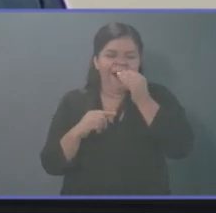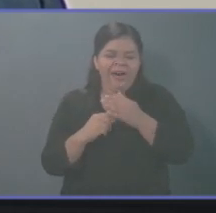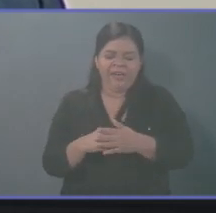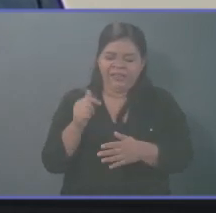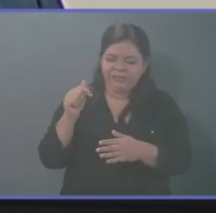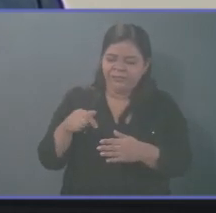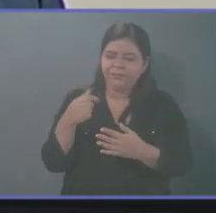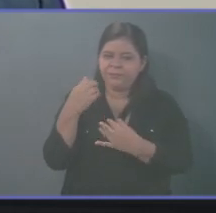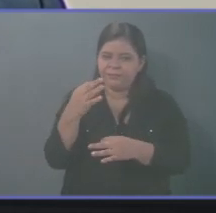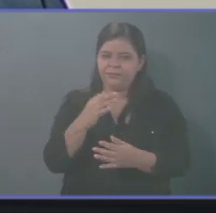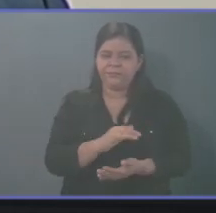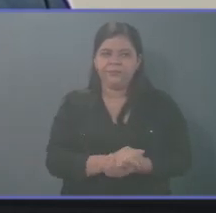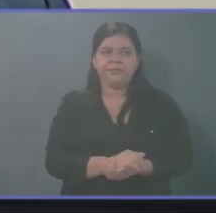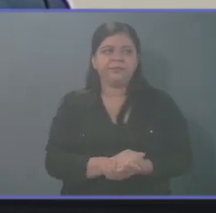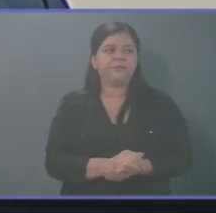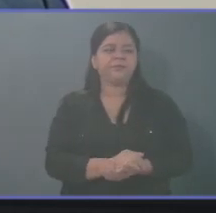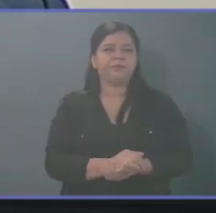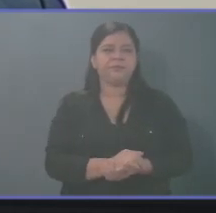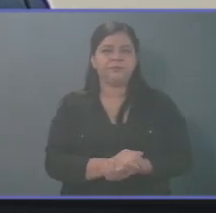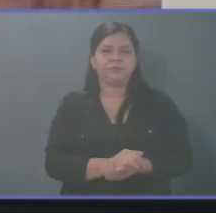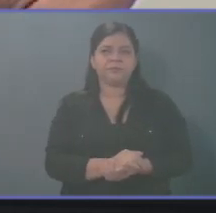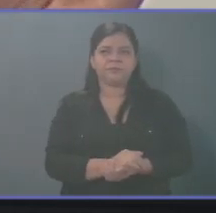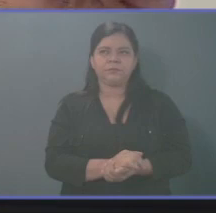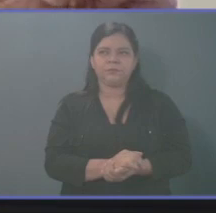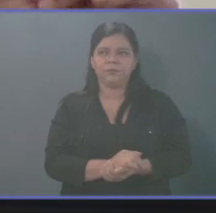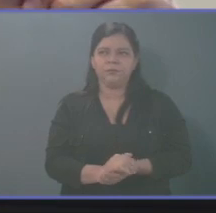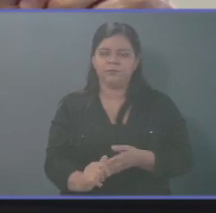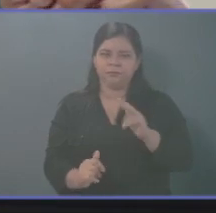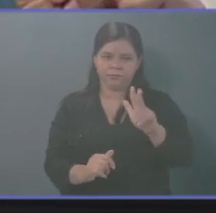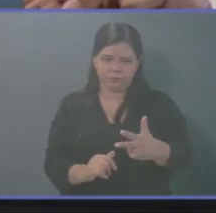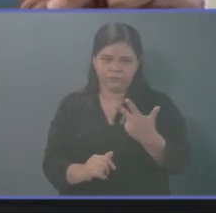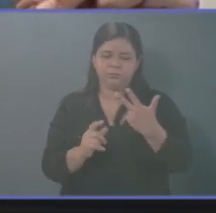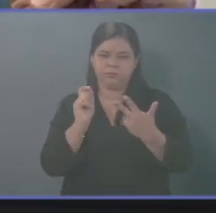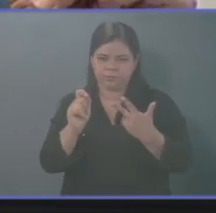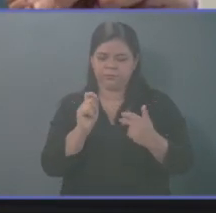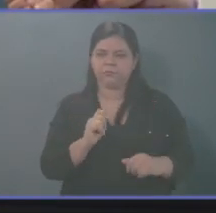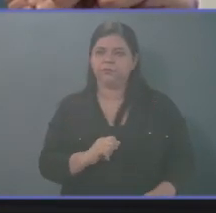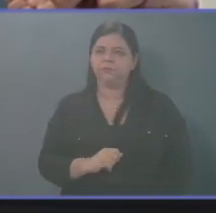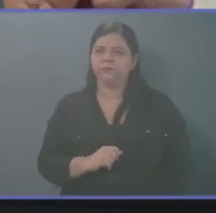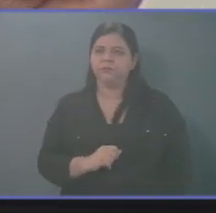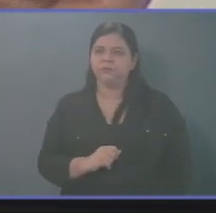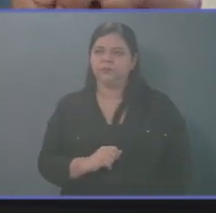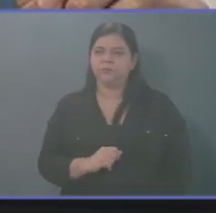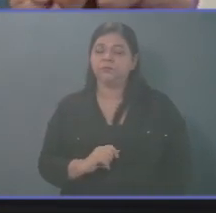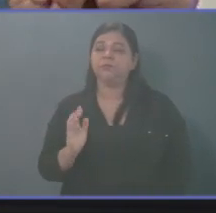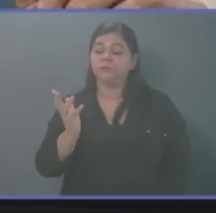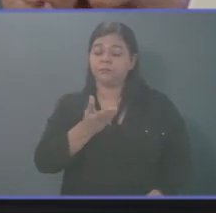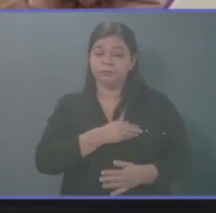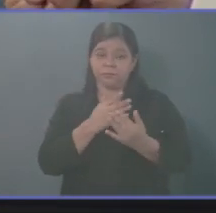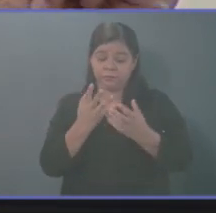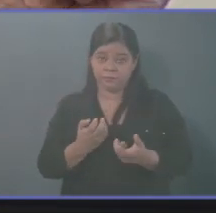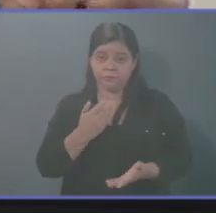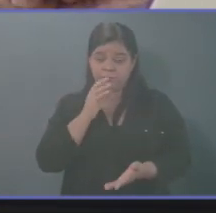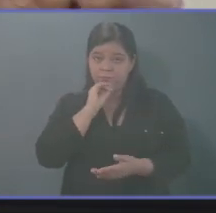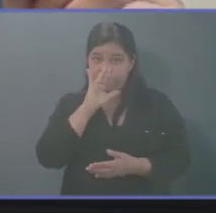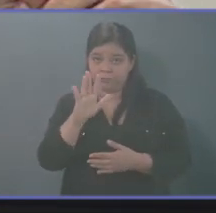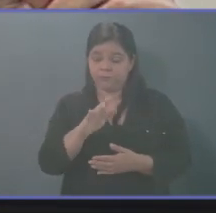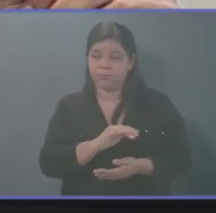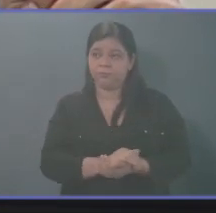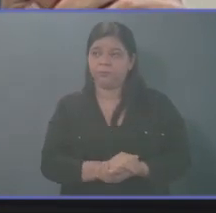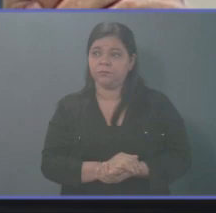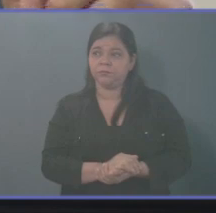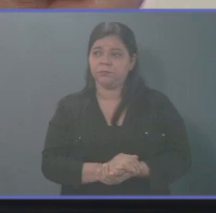en esta pieza de correspondencia. Y el tercer punto que estamos planteando en esta pieza